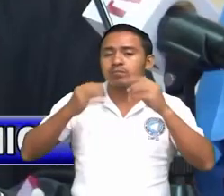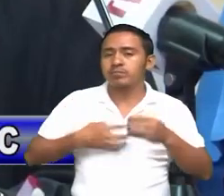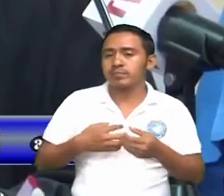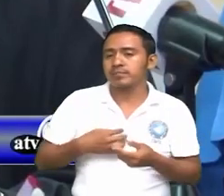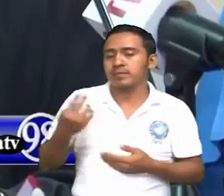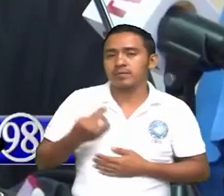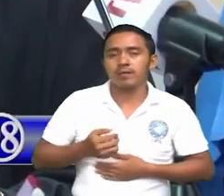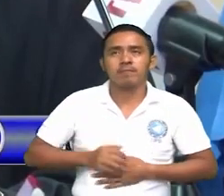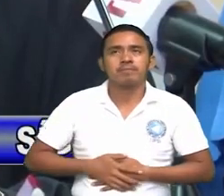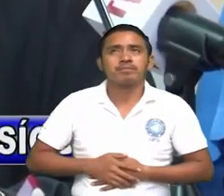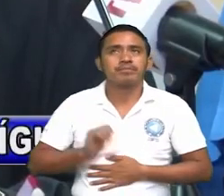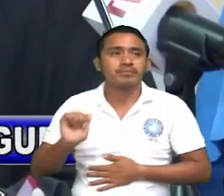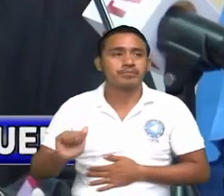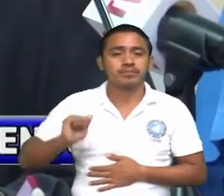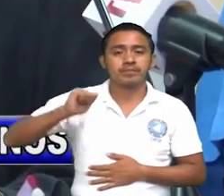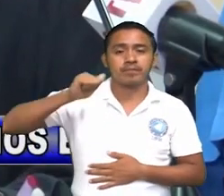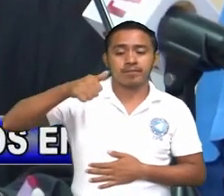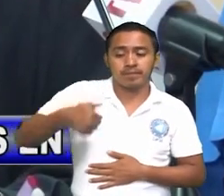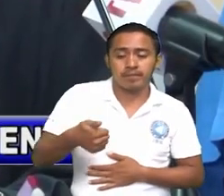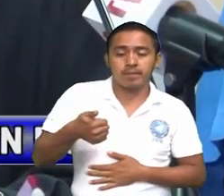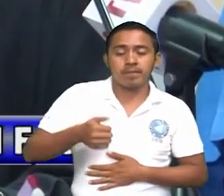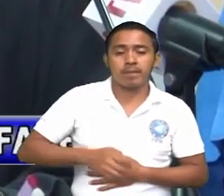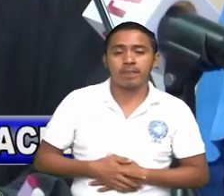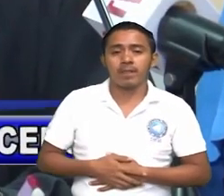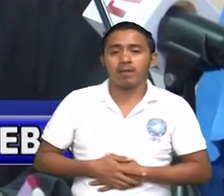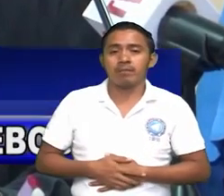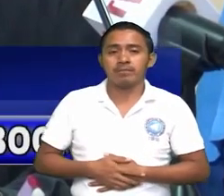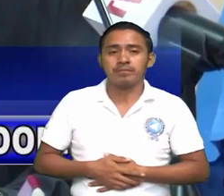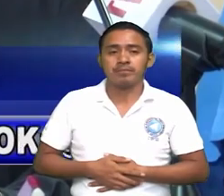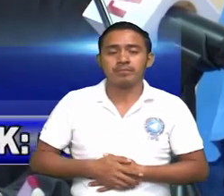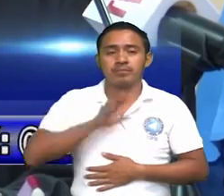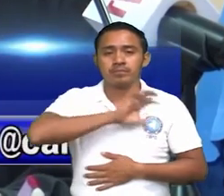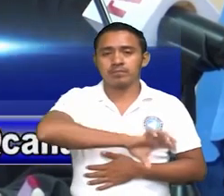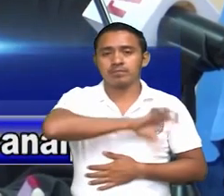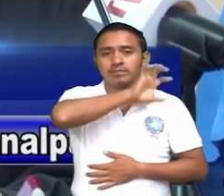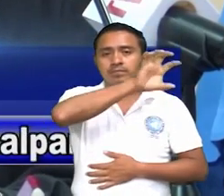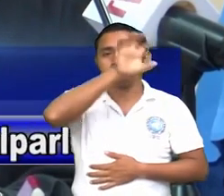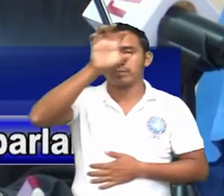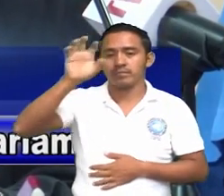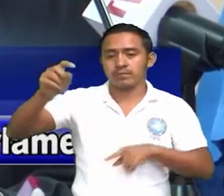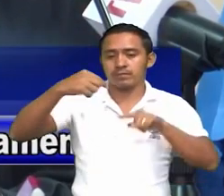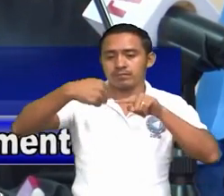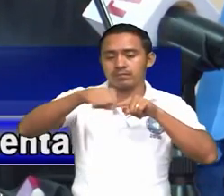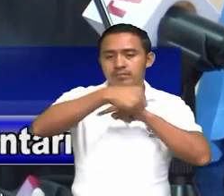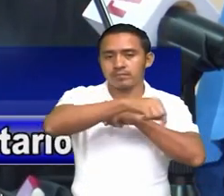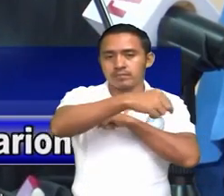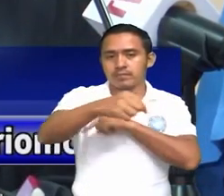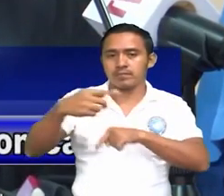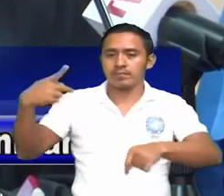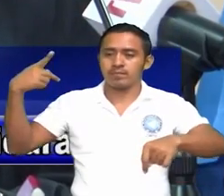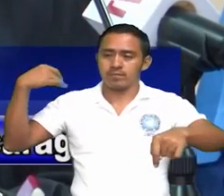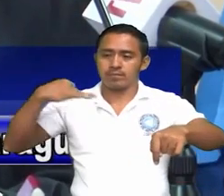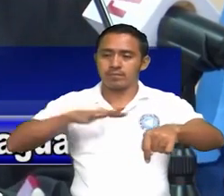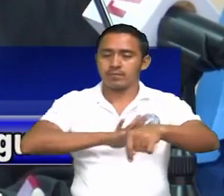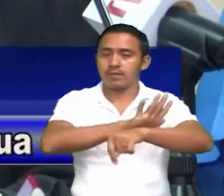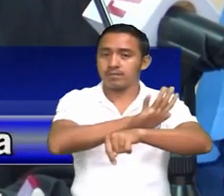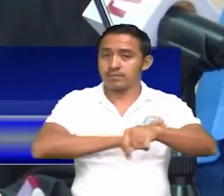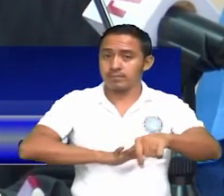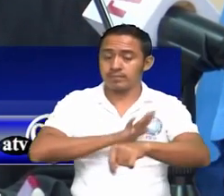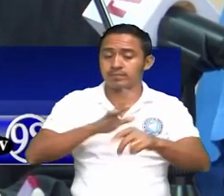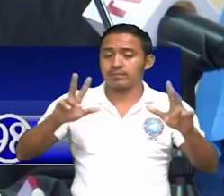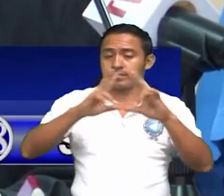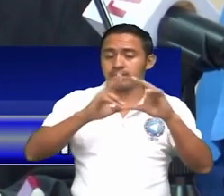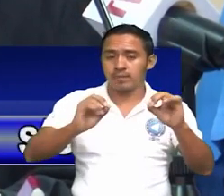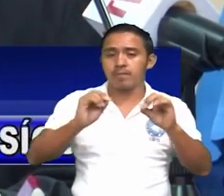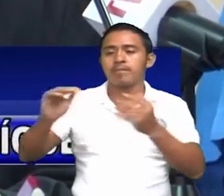día de mañana, especialmente a los departamentos y municipios del Pacífico del país y